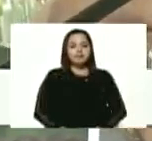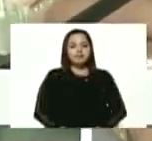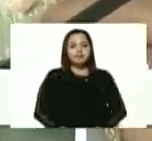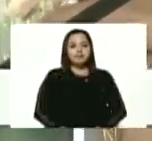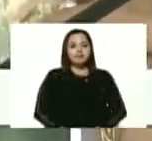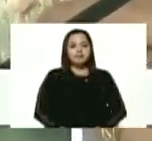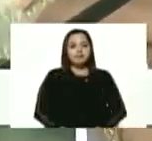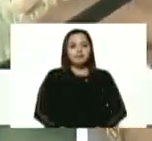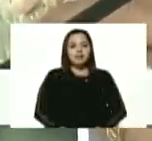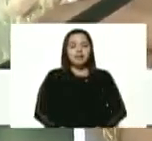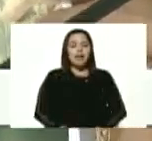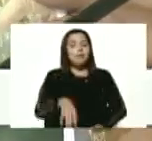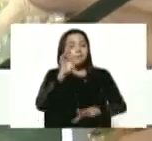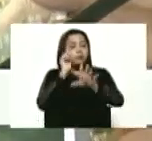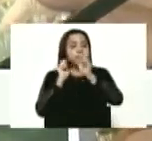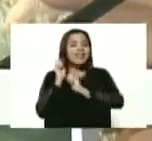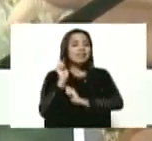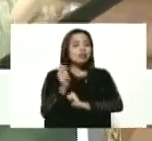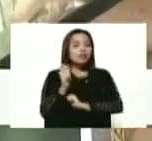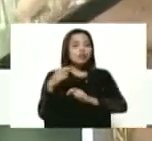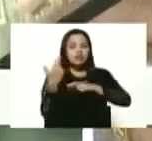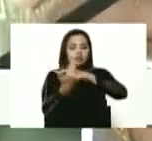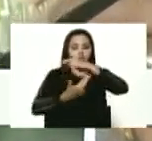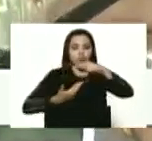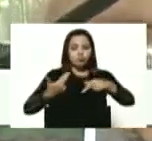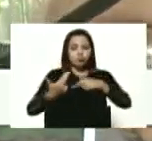de la teoría revolucionaria.